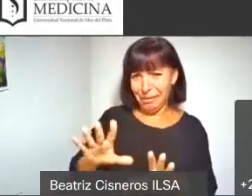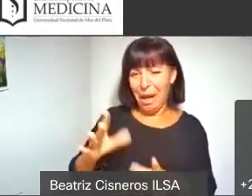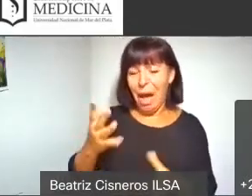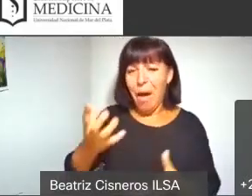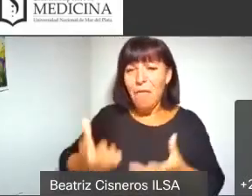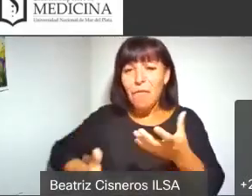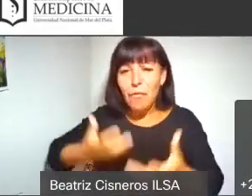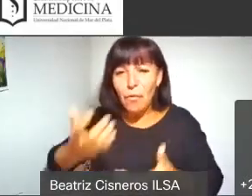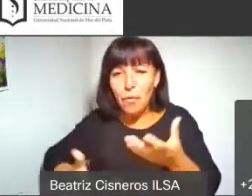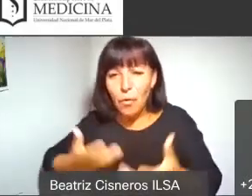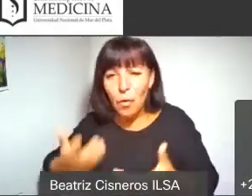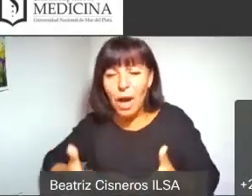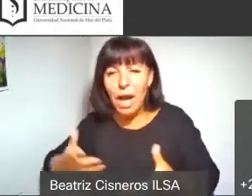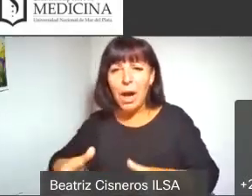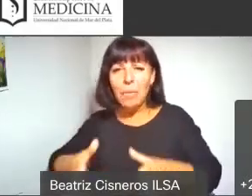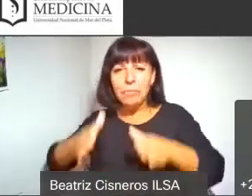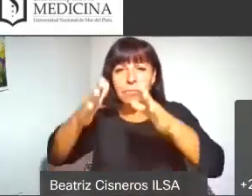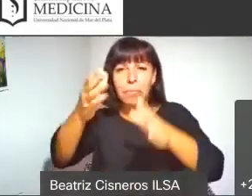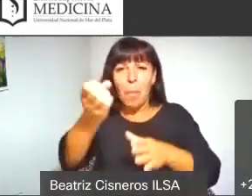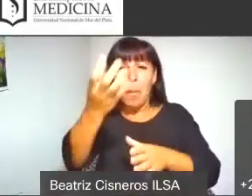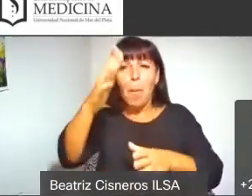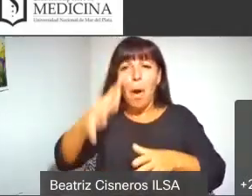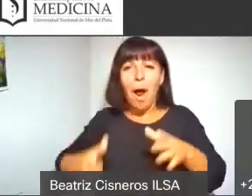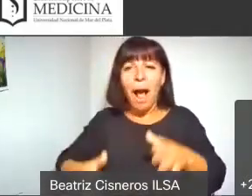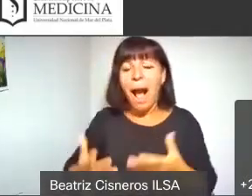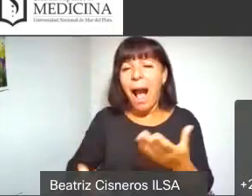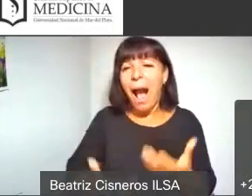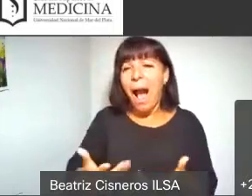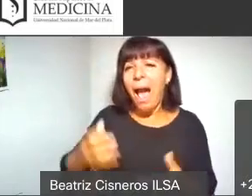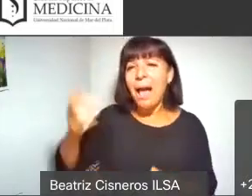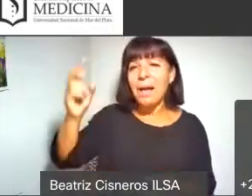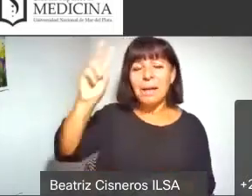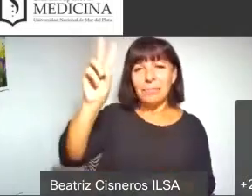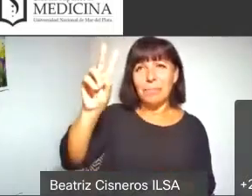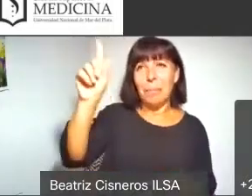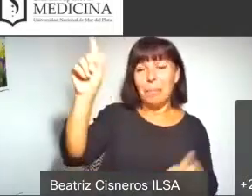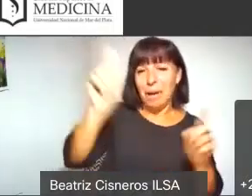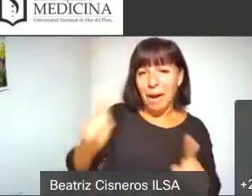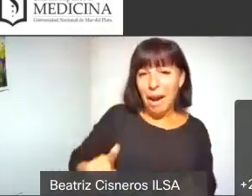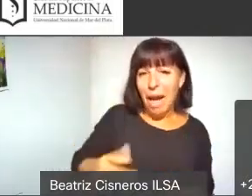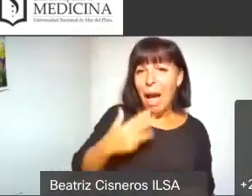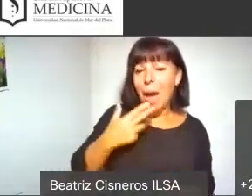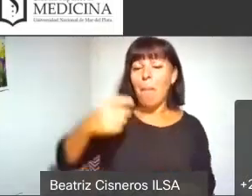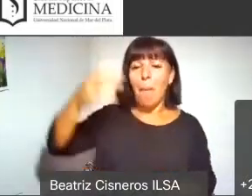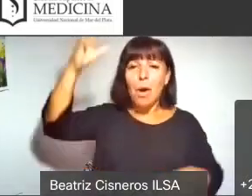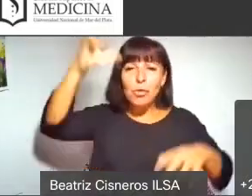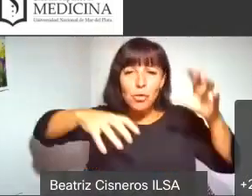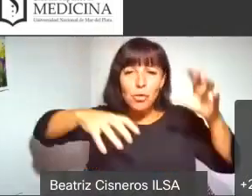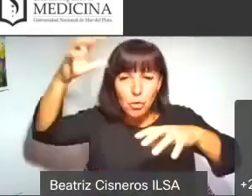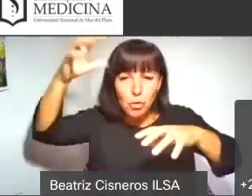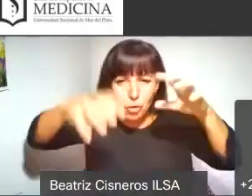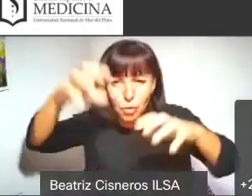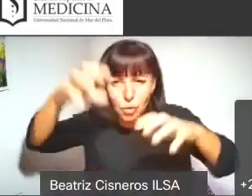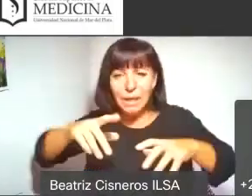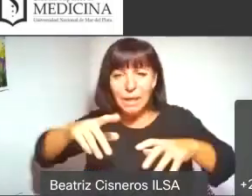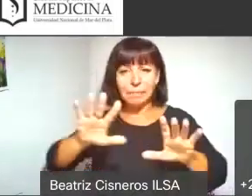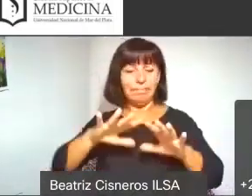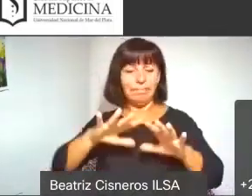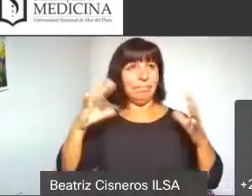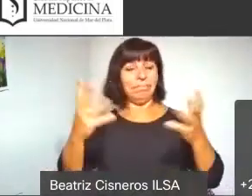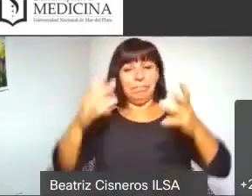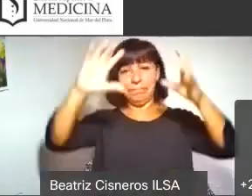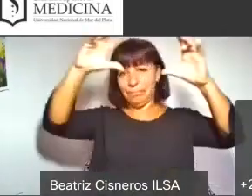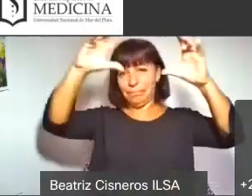volcánica, intensa actividad eléctrica, relámpagos, fuertes lluvias, un ambiente prácticamente